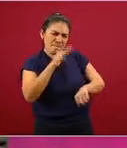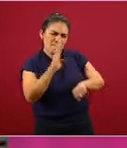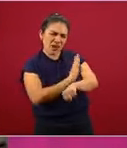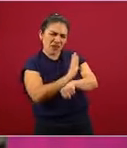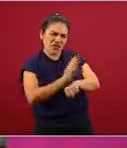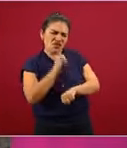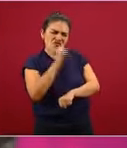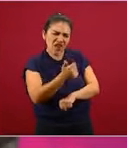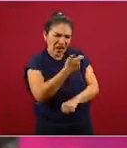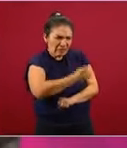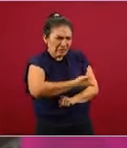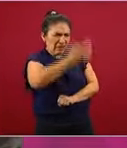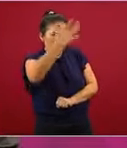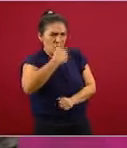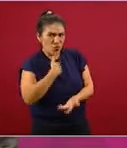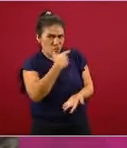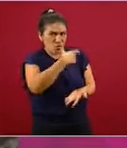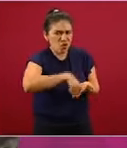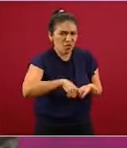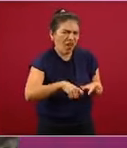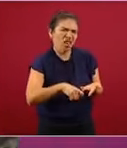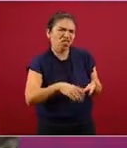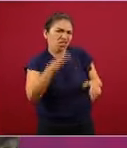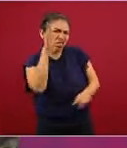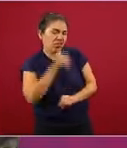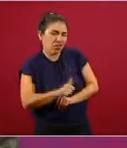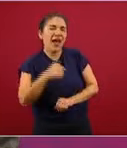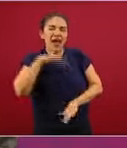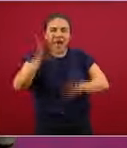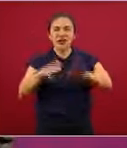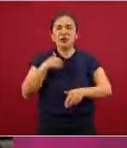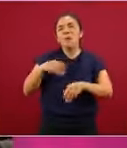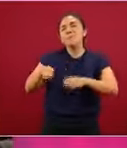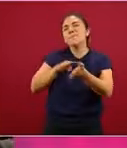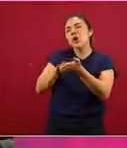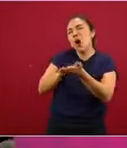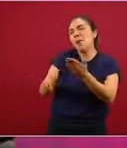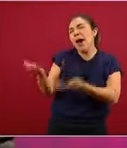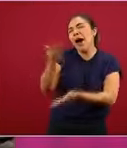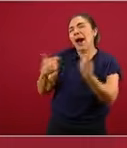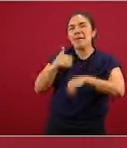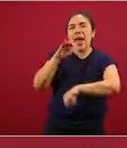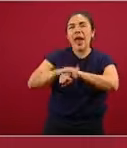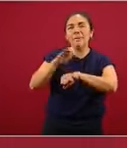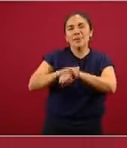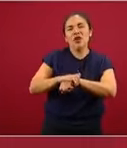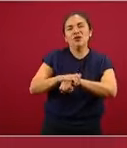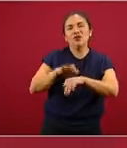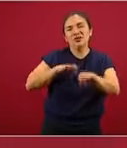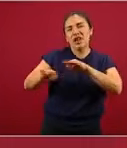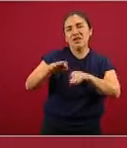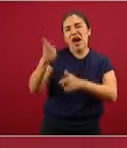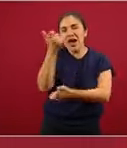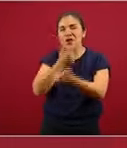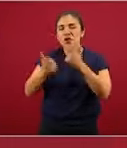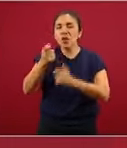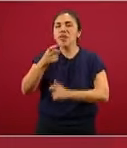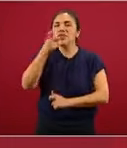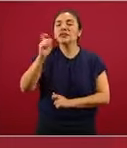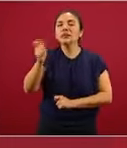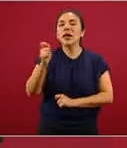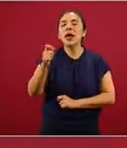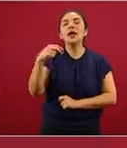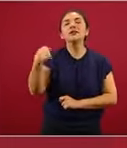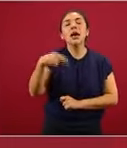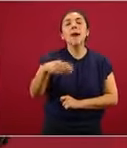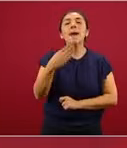benéfico. Yo le hago broma a mis amigas y amigos economistas de la salud de que en el lenguaje económico le llaman